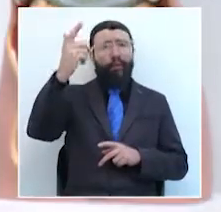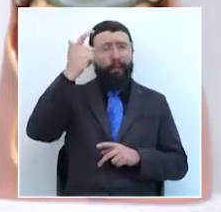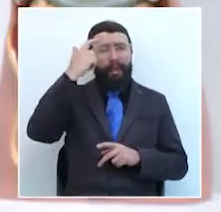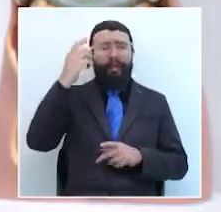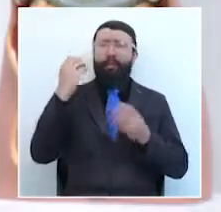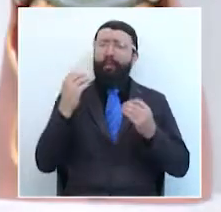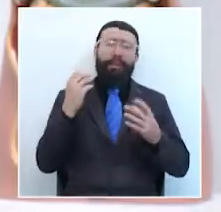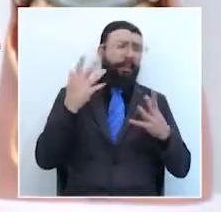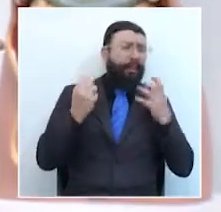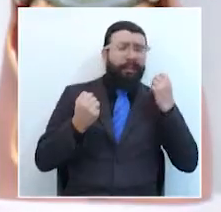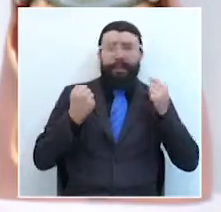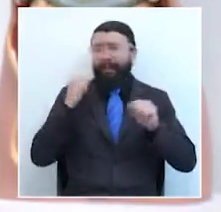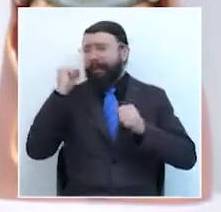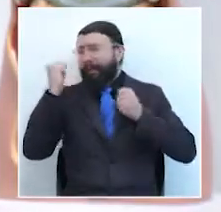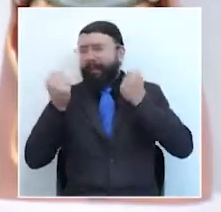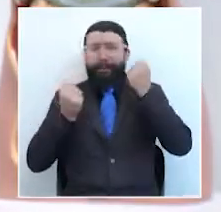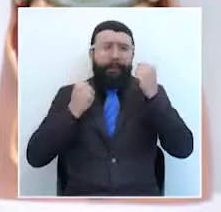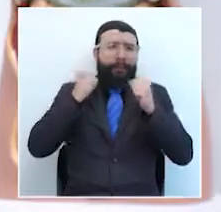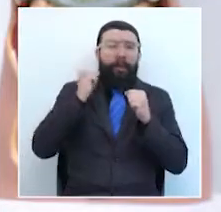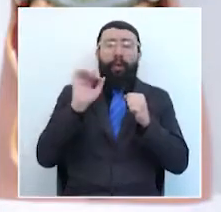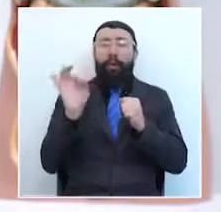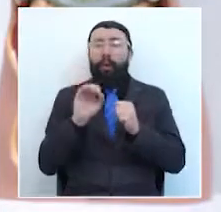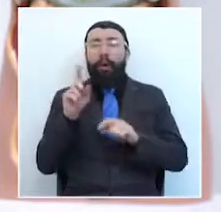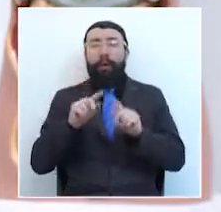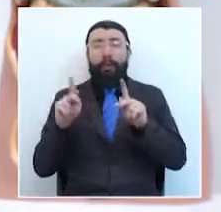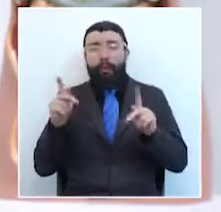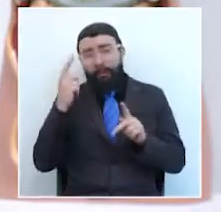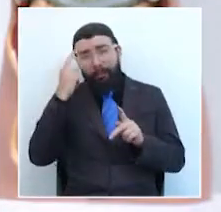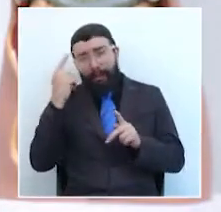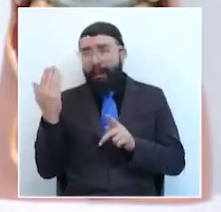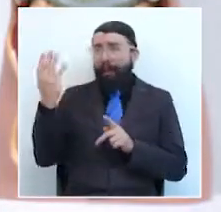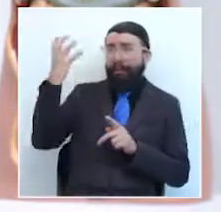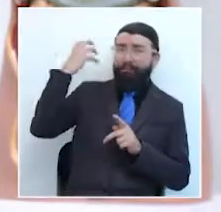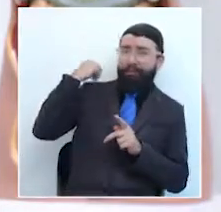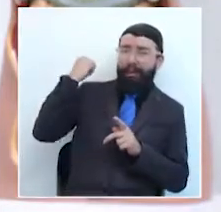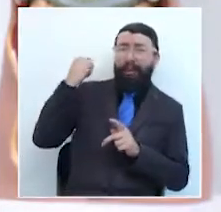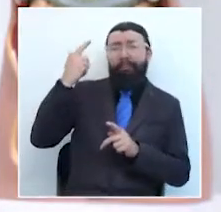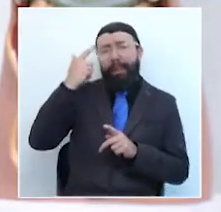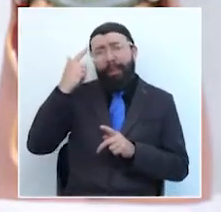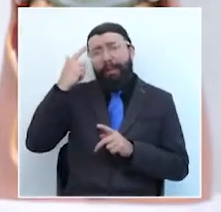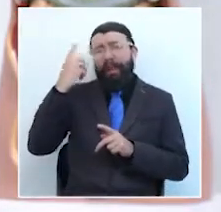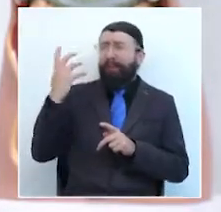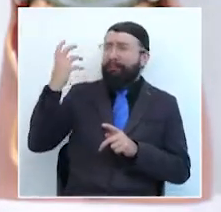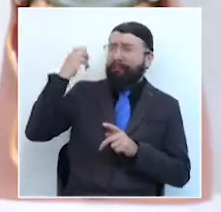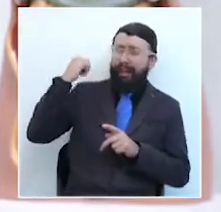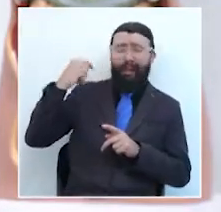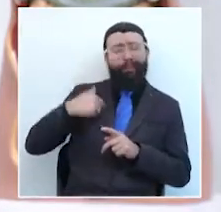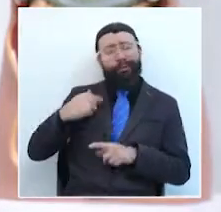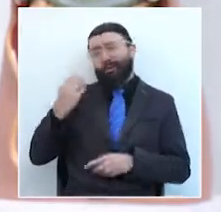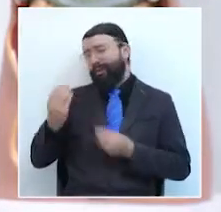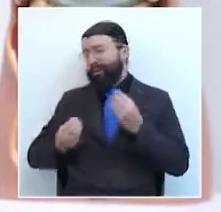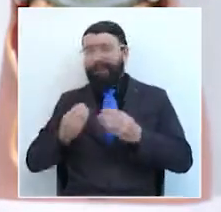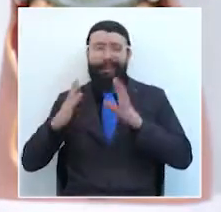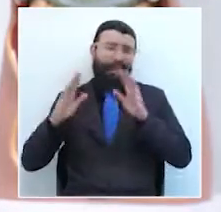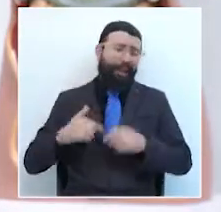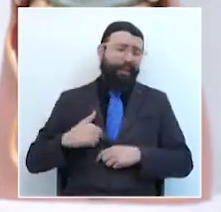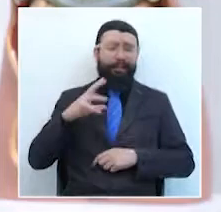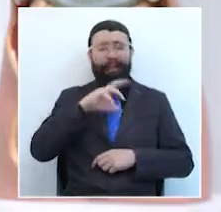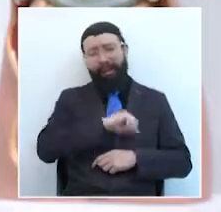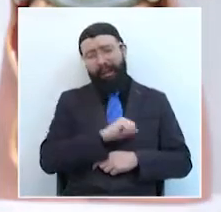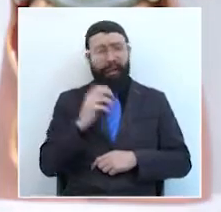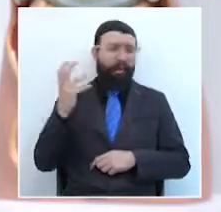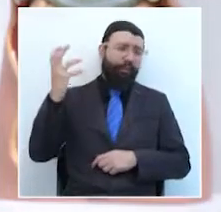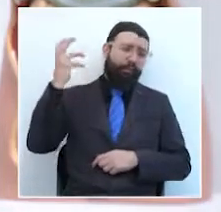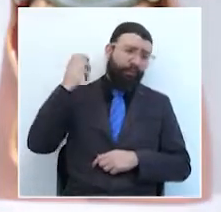ansiosos o algunas personas tienden a vivir en el pasado es decir pensando en lo que dejaron de hacer lamentándose por lo que